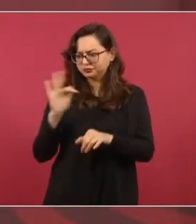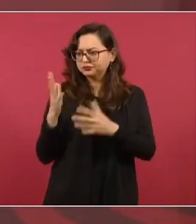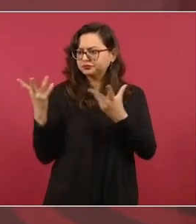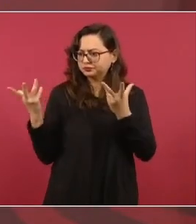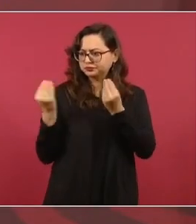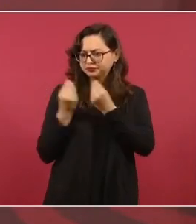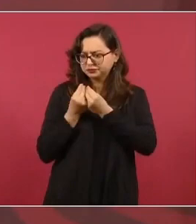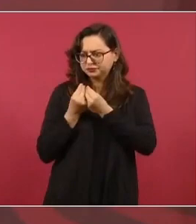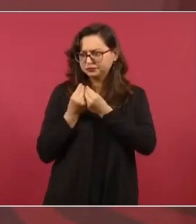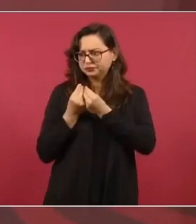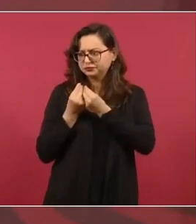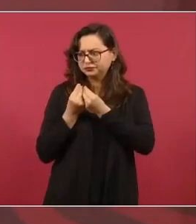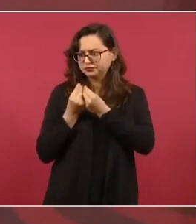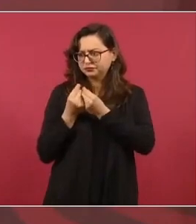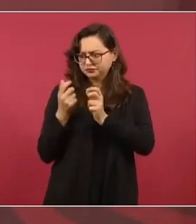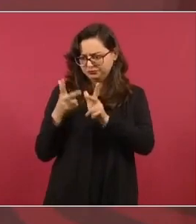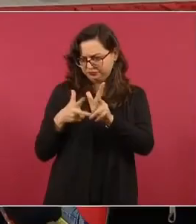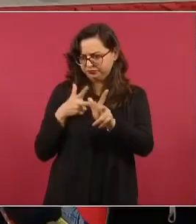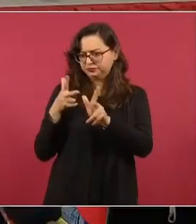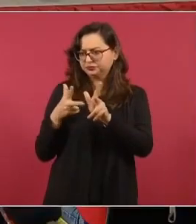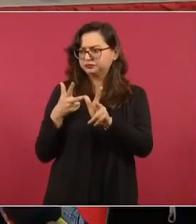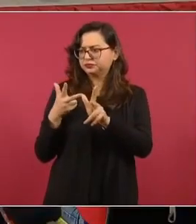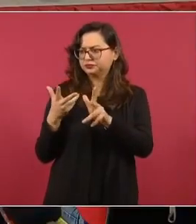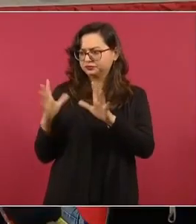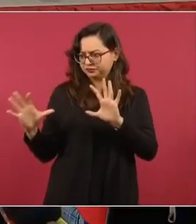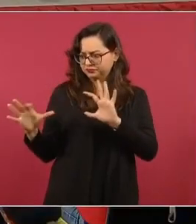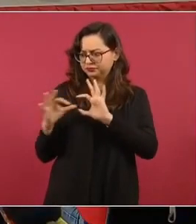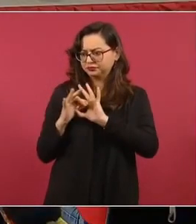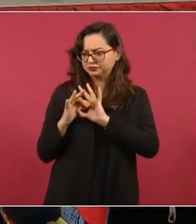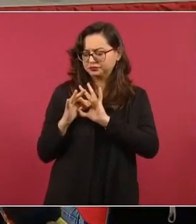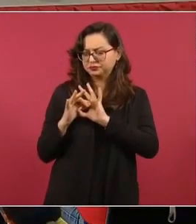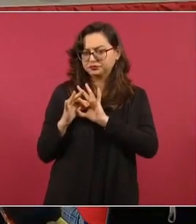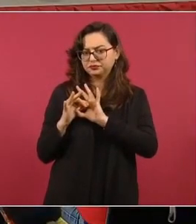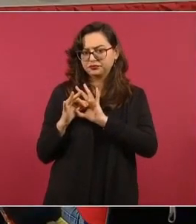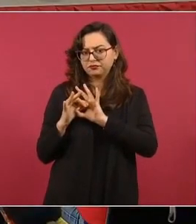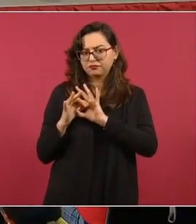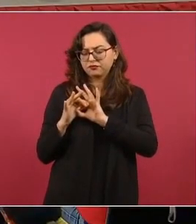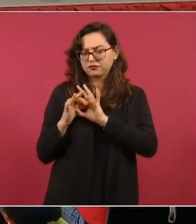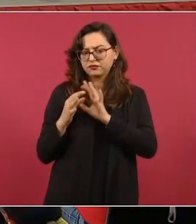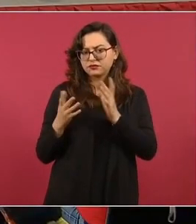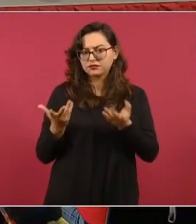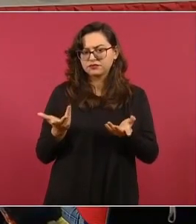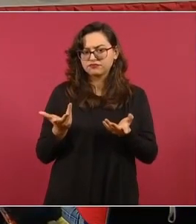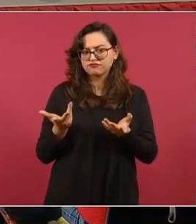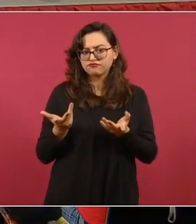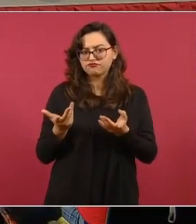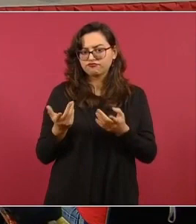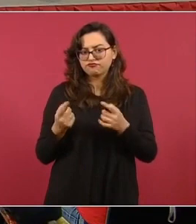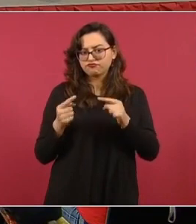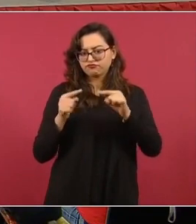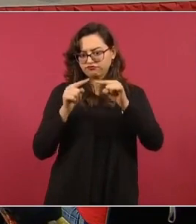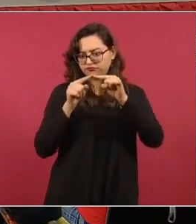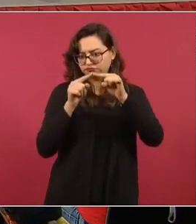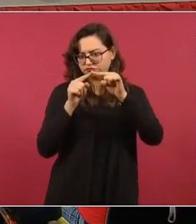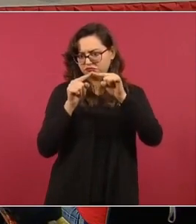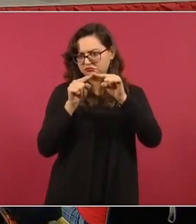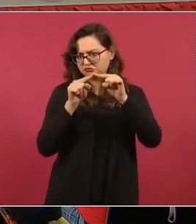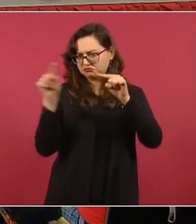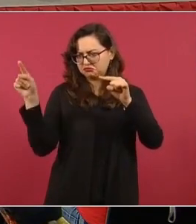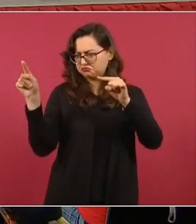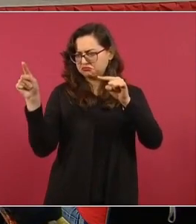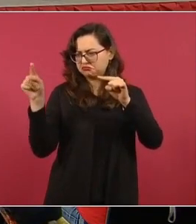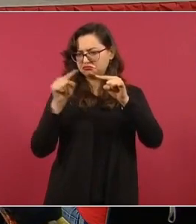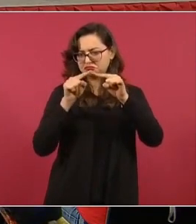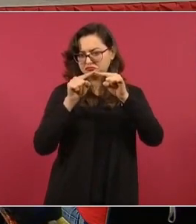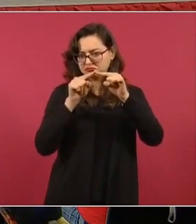intervinieron otros factores, porque lo que le planteé es, aquí es el triunfo, es Tabasco, y aquí